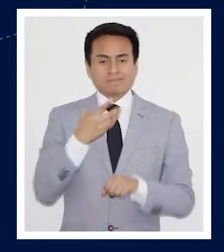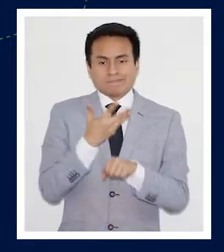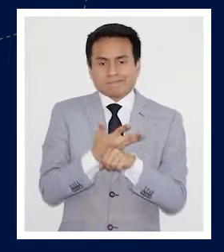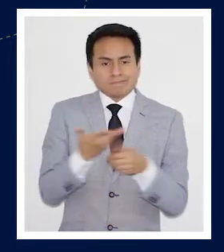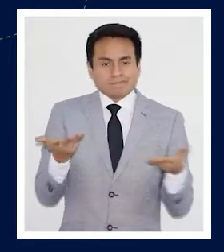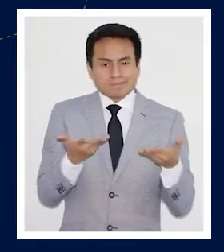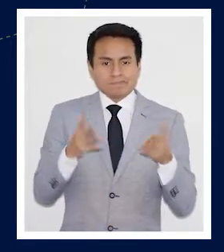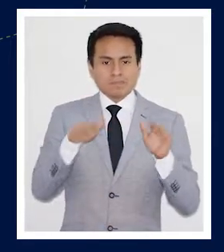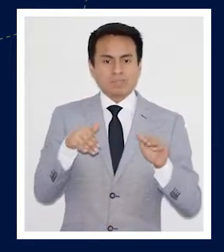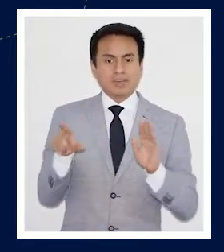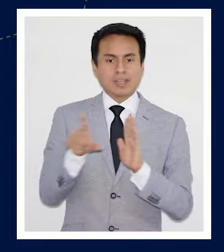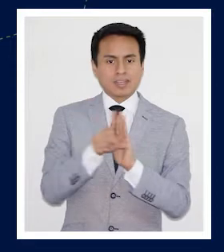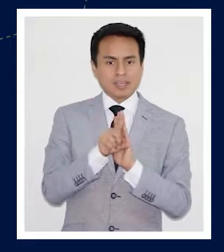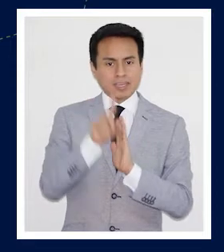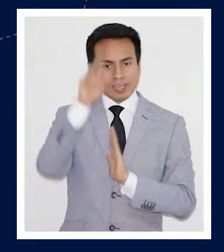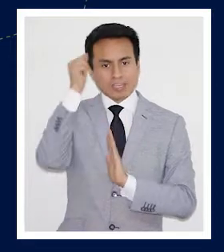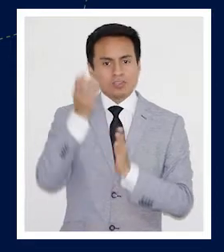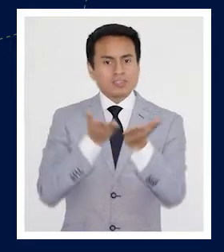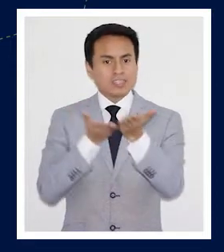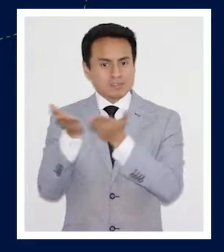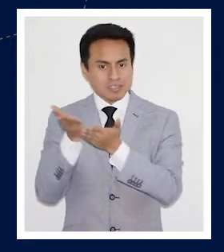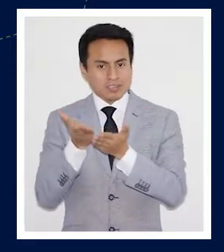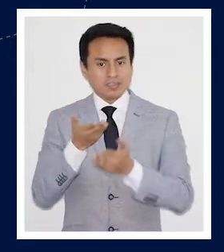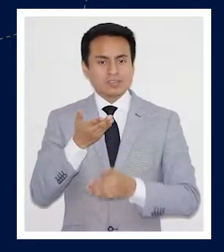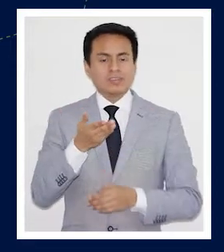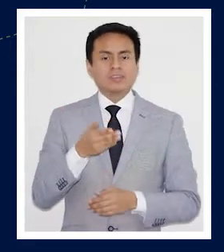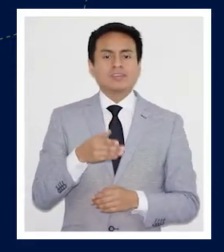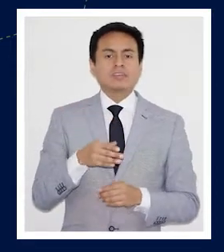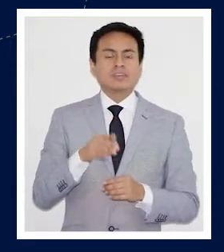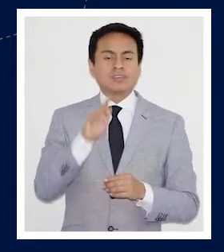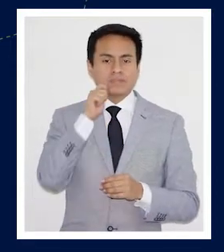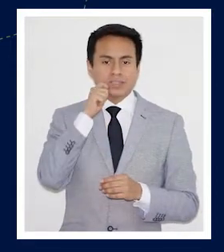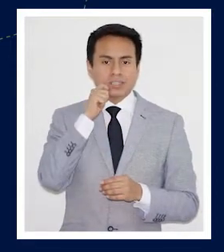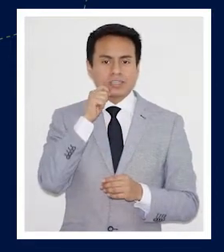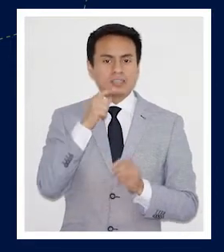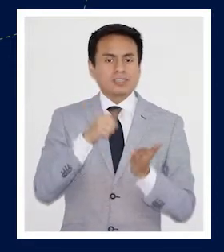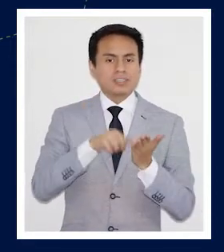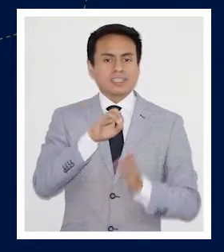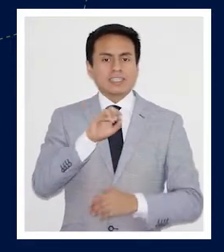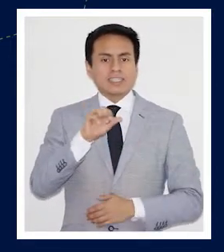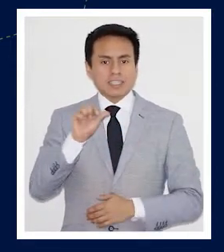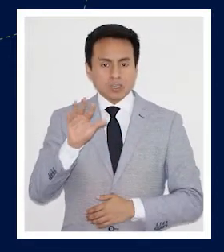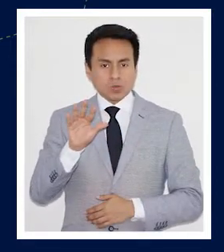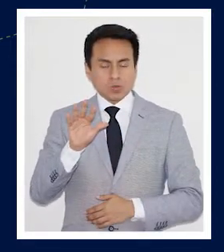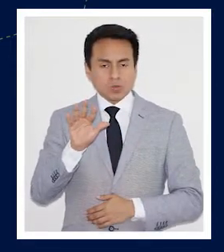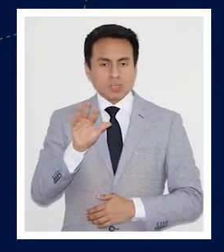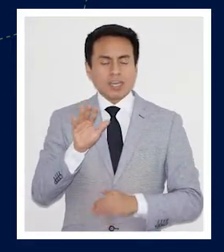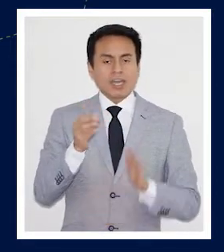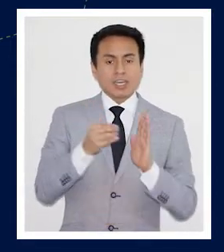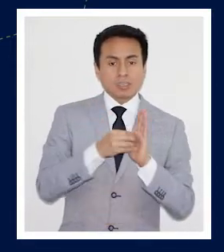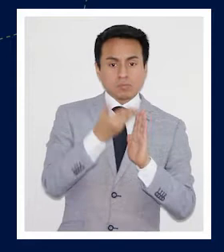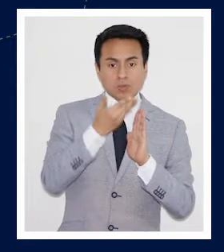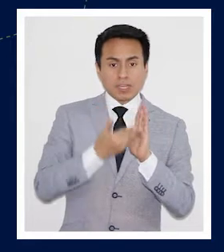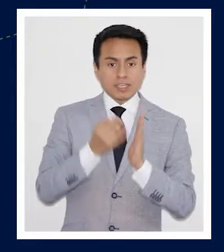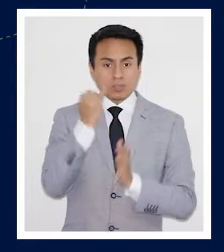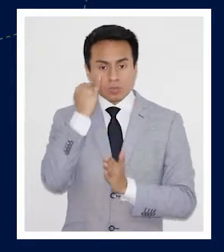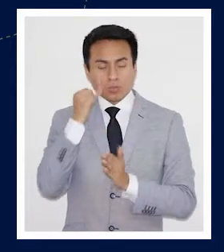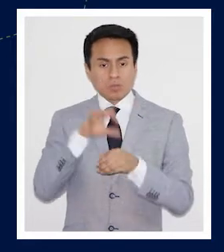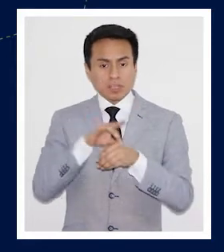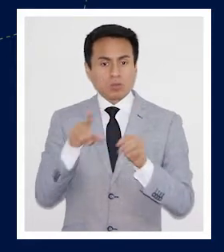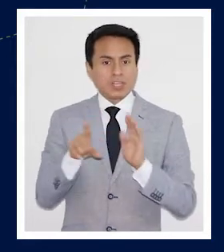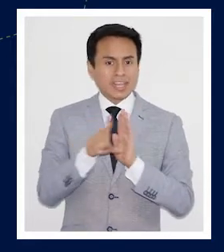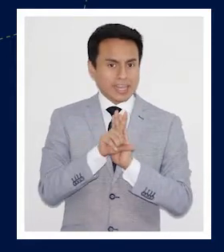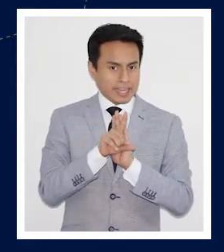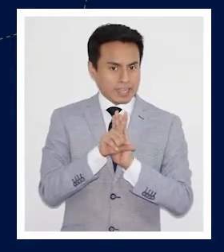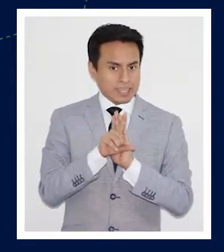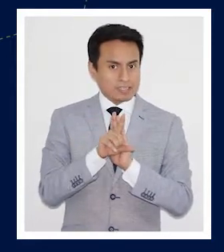Nosotros existimos a través de la misma ley de creación del servicio, la ley 20.065, donde se estipula que la función del